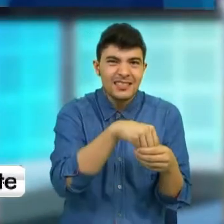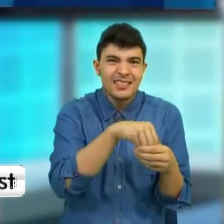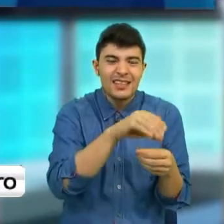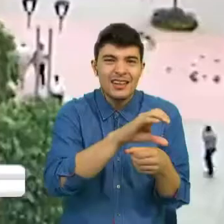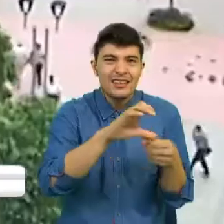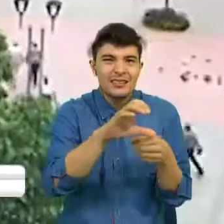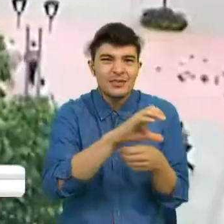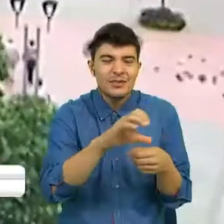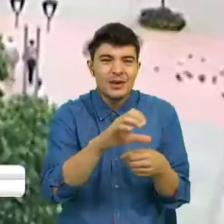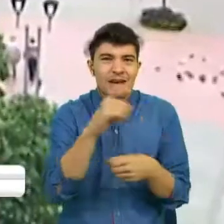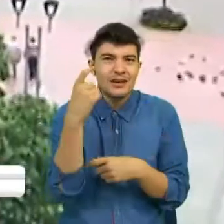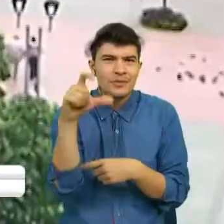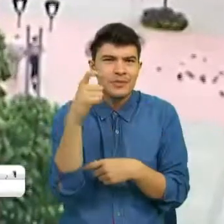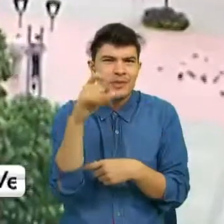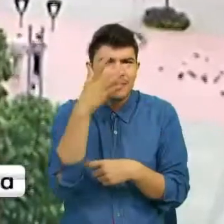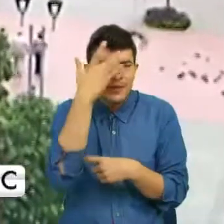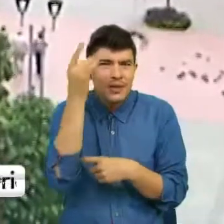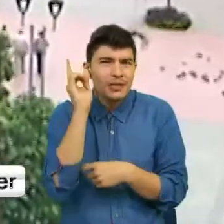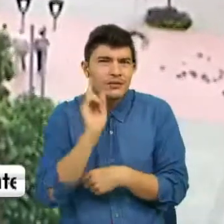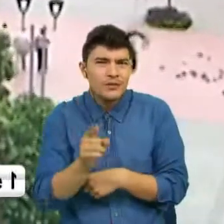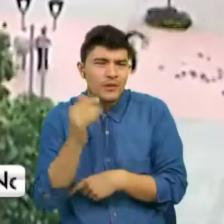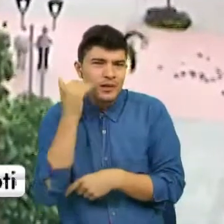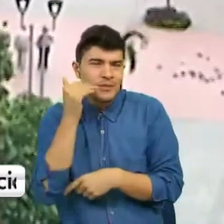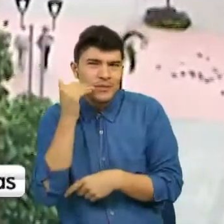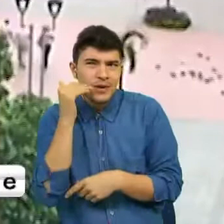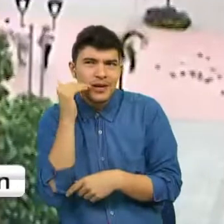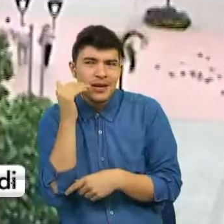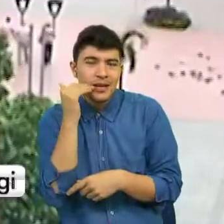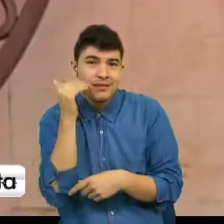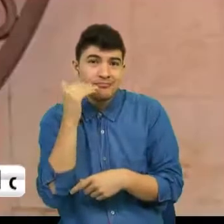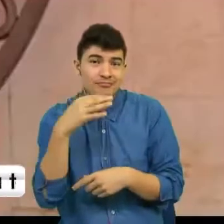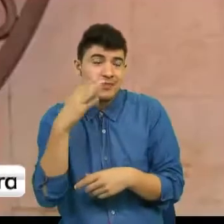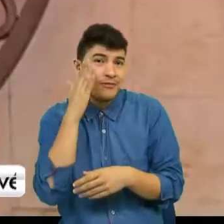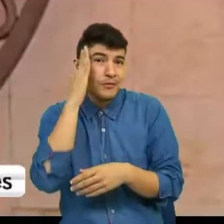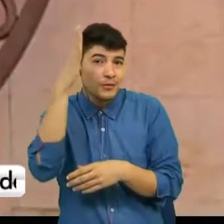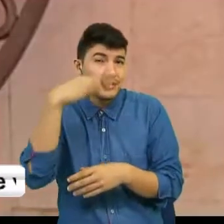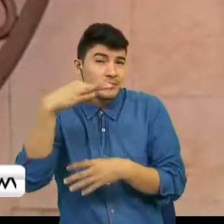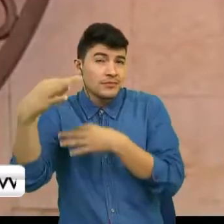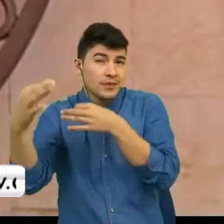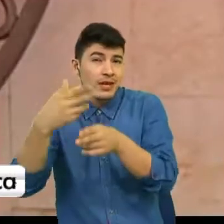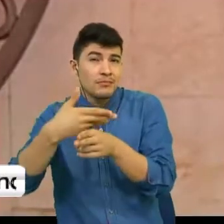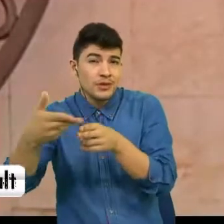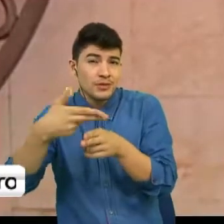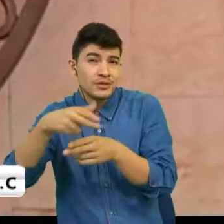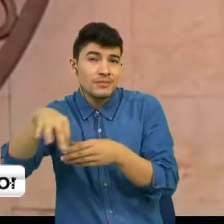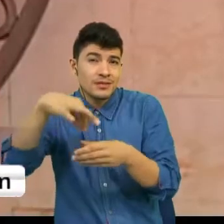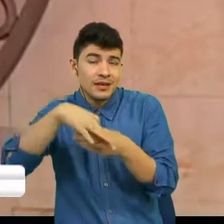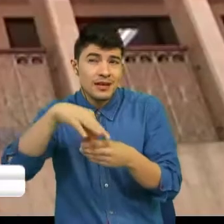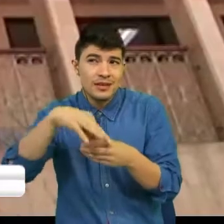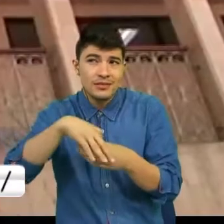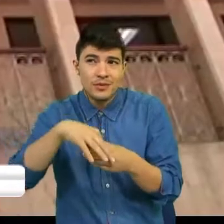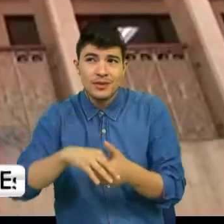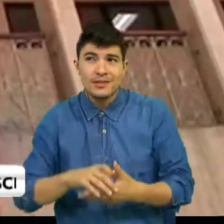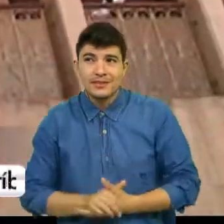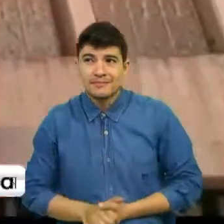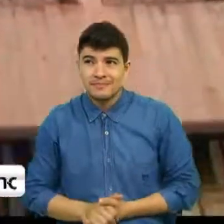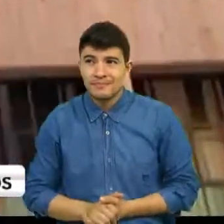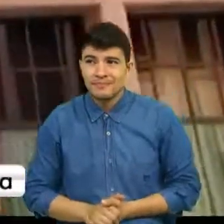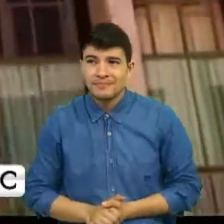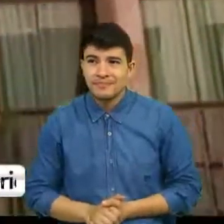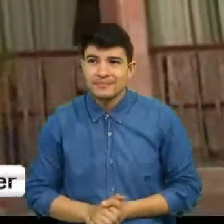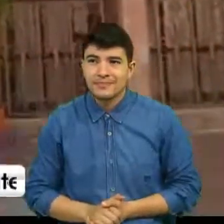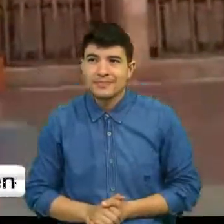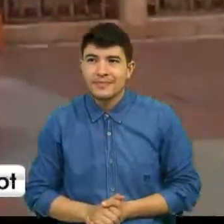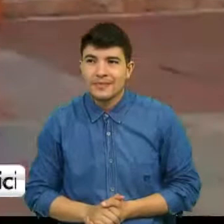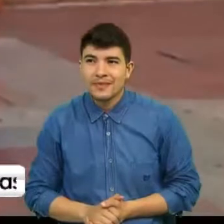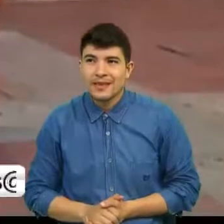todo por cuenta de una candidata. Sí, señores, de una candidata a las próximas elecciones. Y es que el